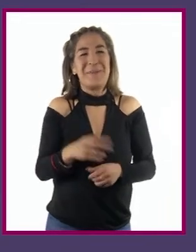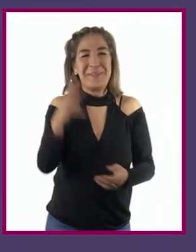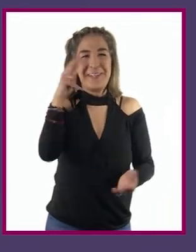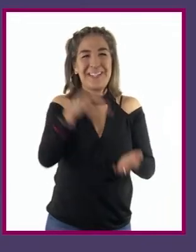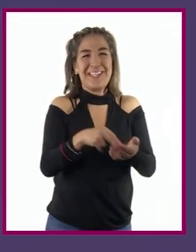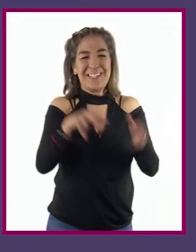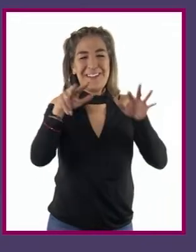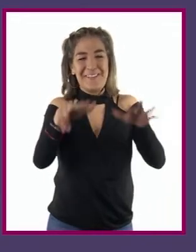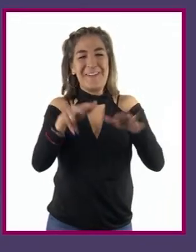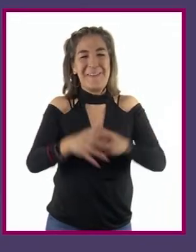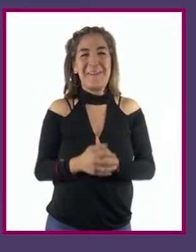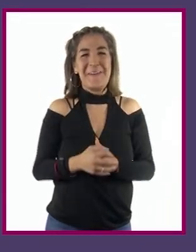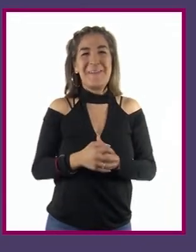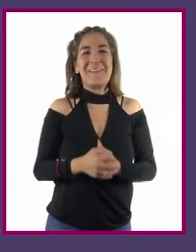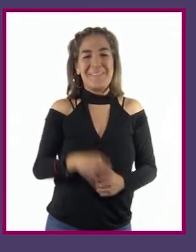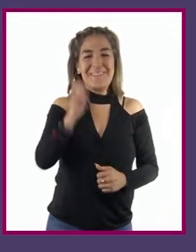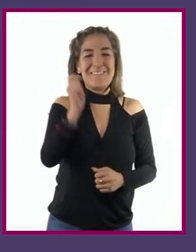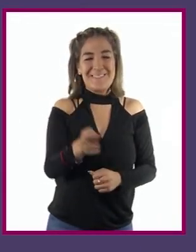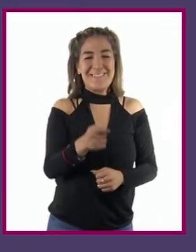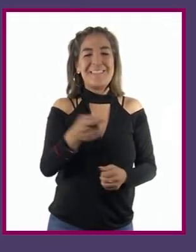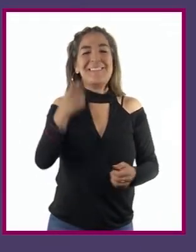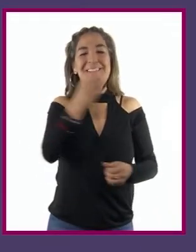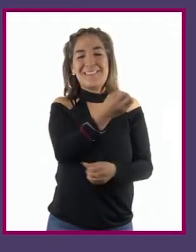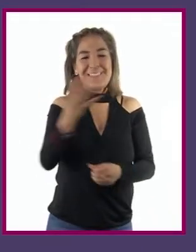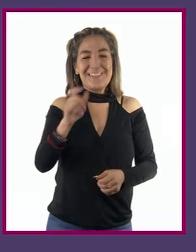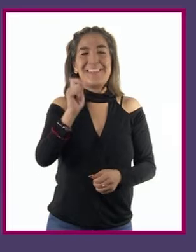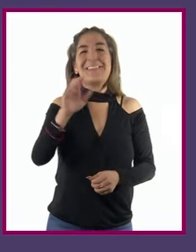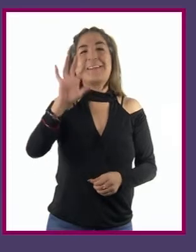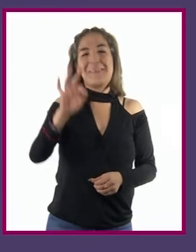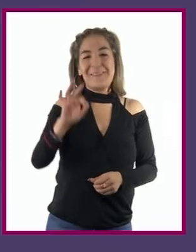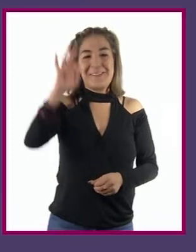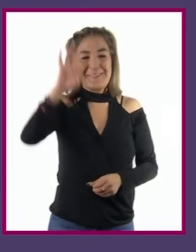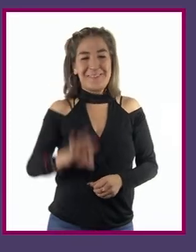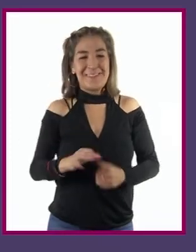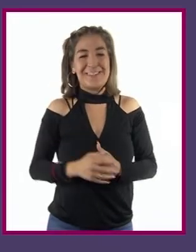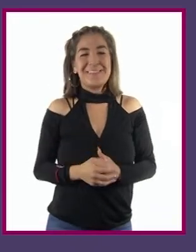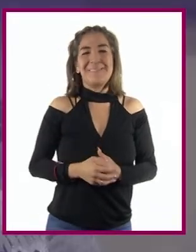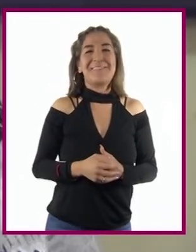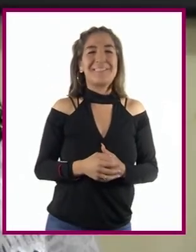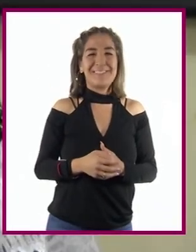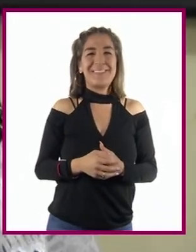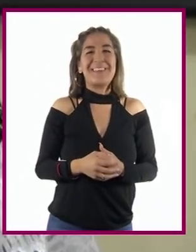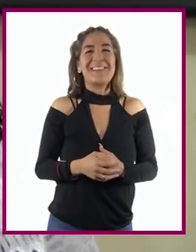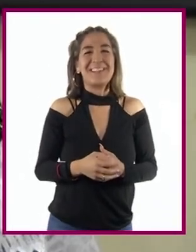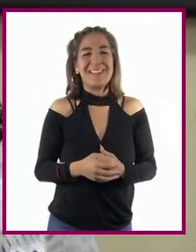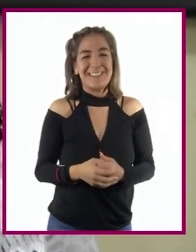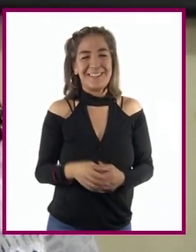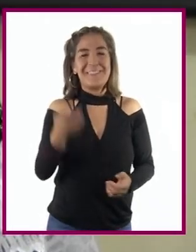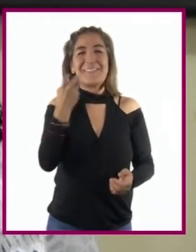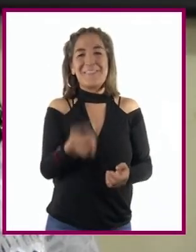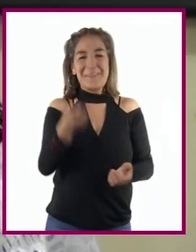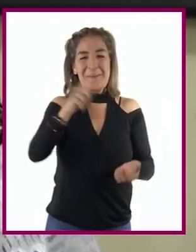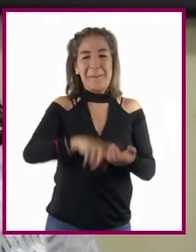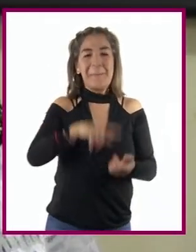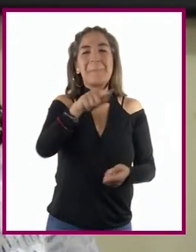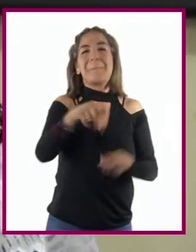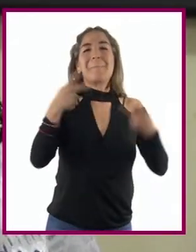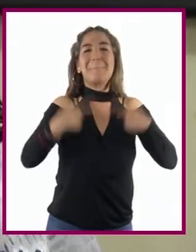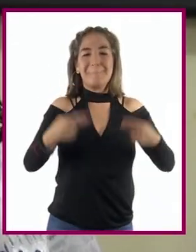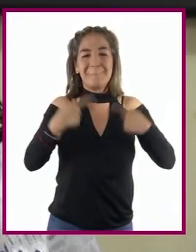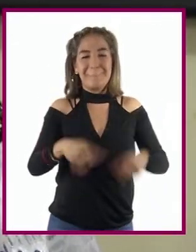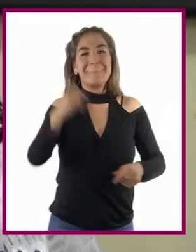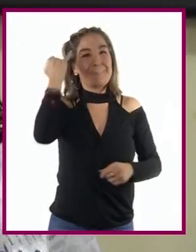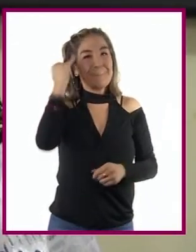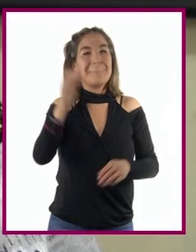distritos federales que contaron con 40% o más de la población indígena. Esta medida brindó preferencia a las personas